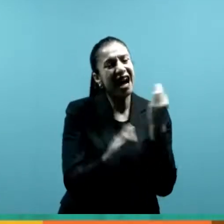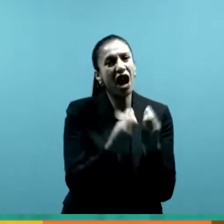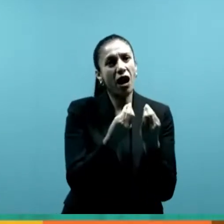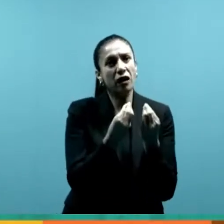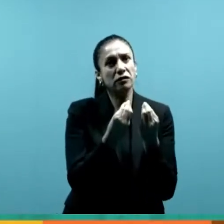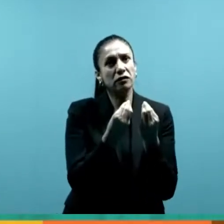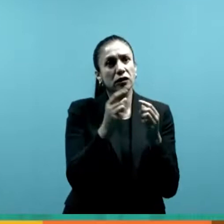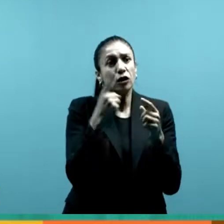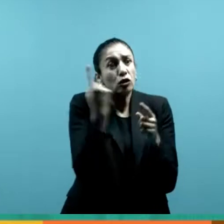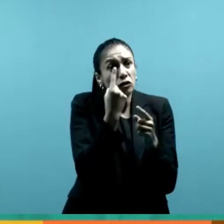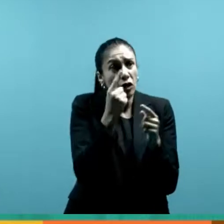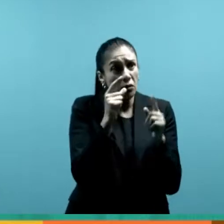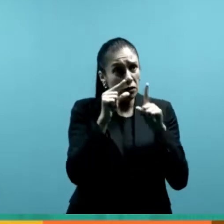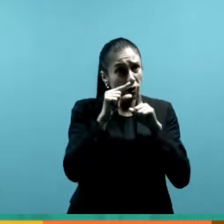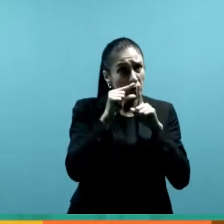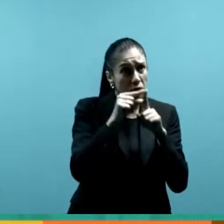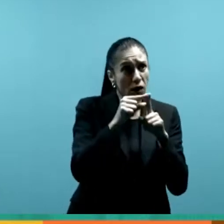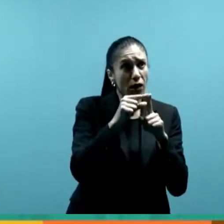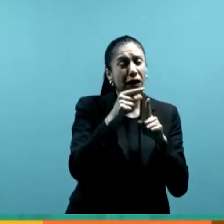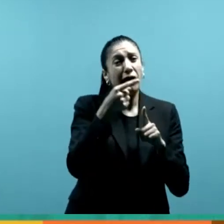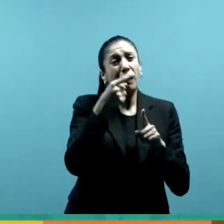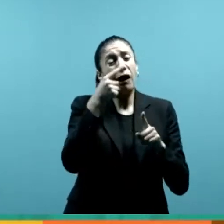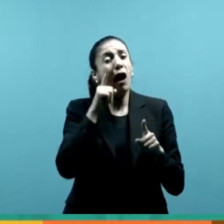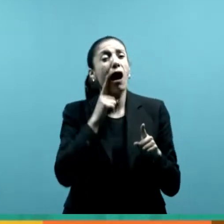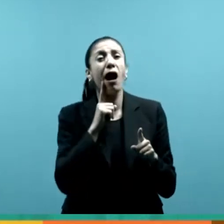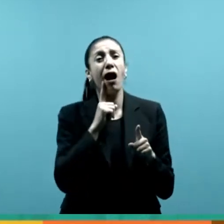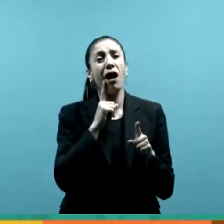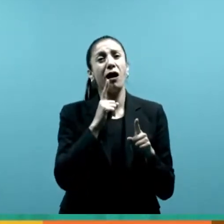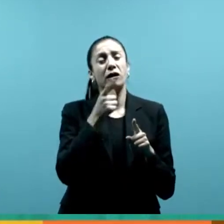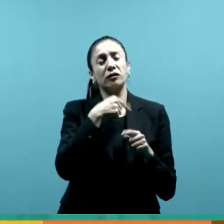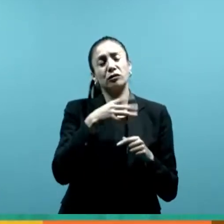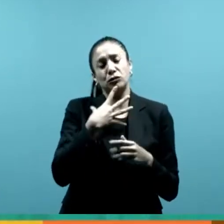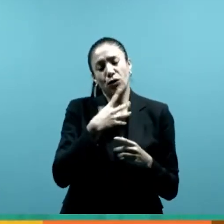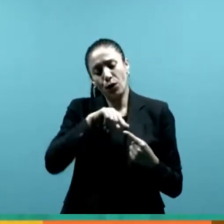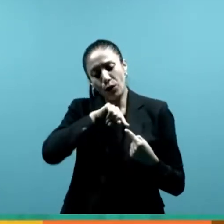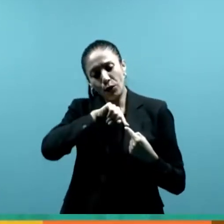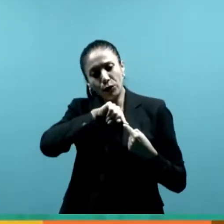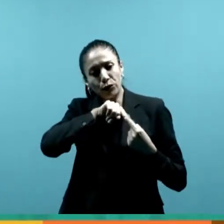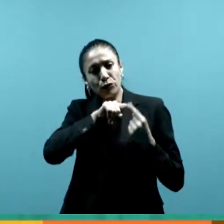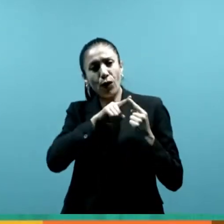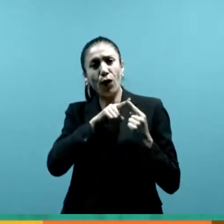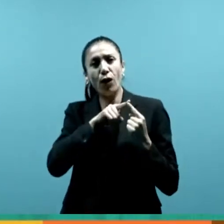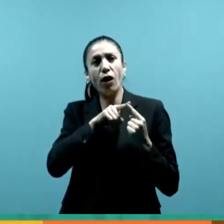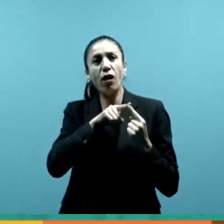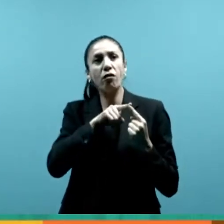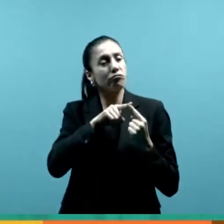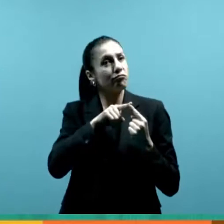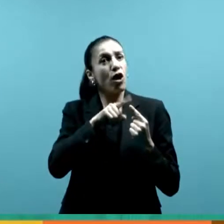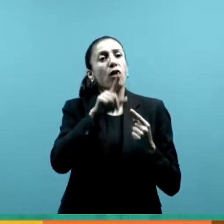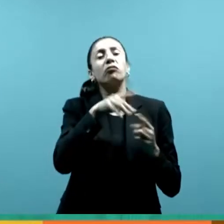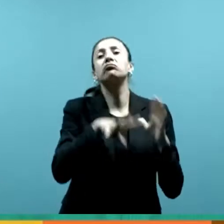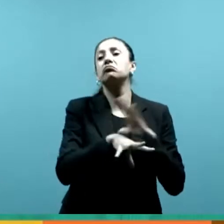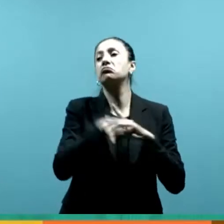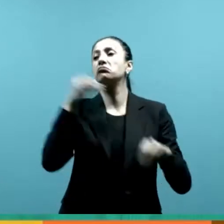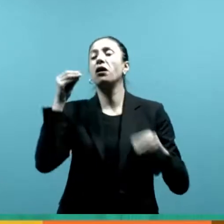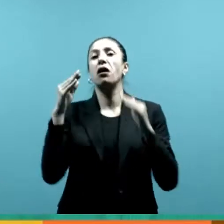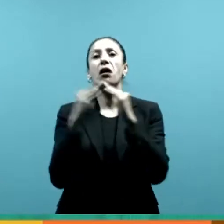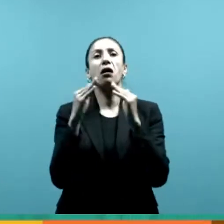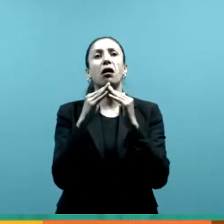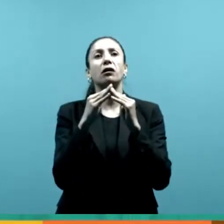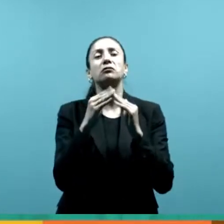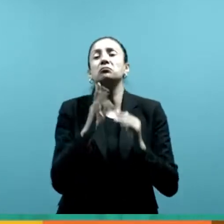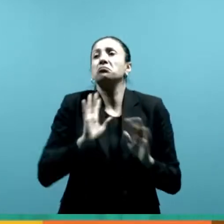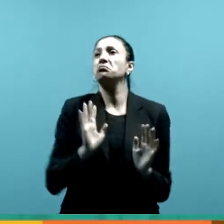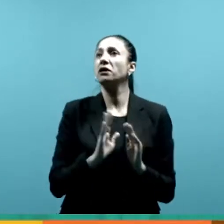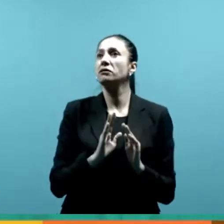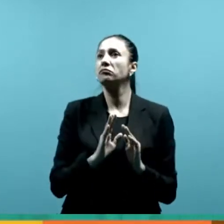oración, para un duelo, para llorar. No queremos que las personas se vayan a su casa solamente de esa manera, sino que las personas vuelvan a